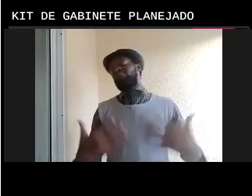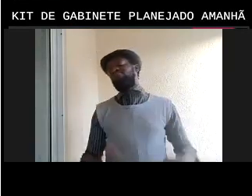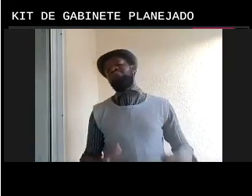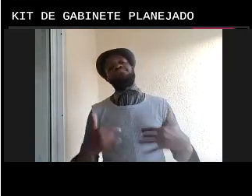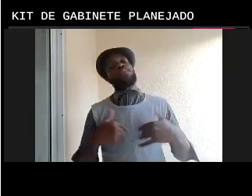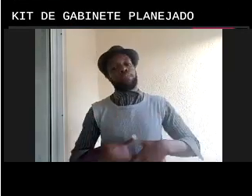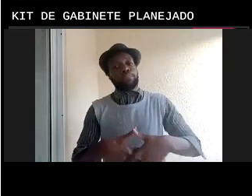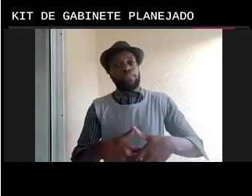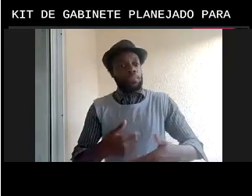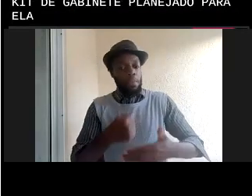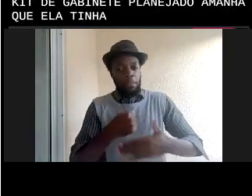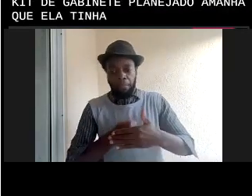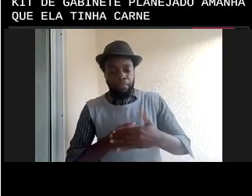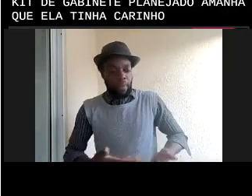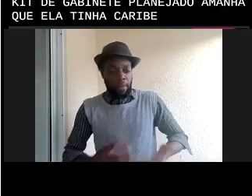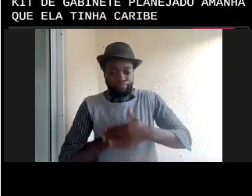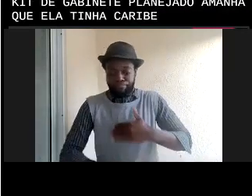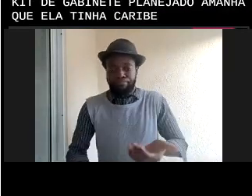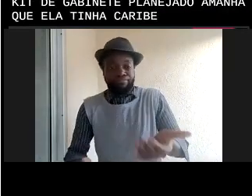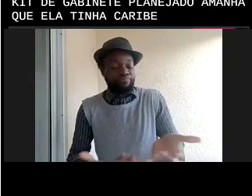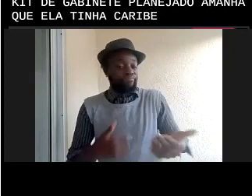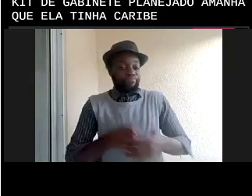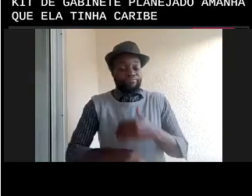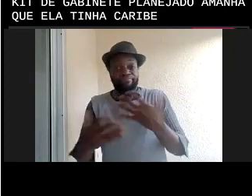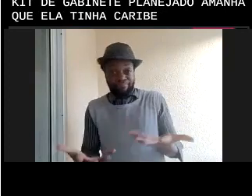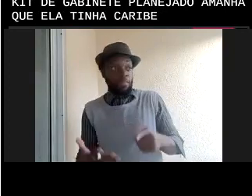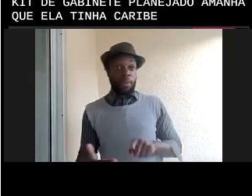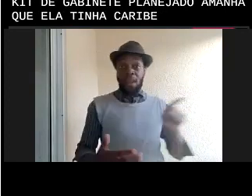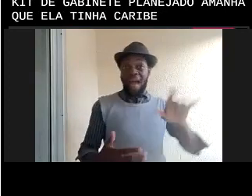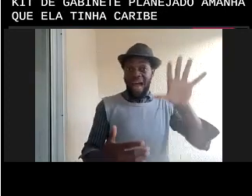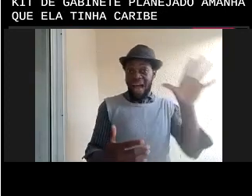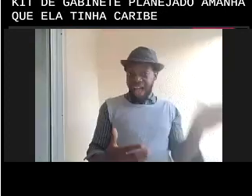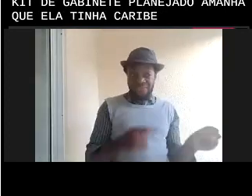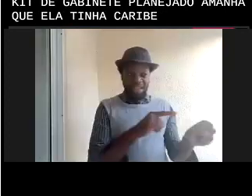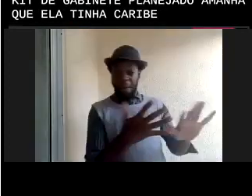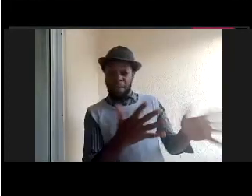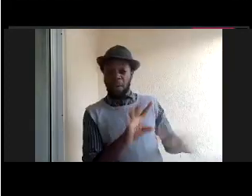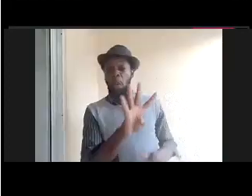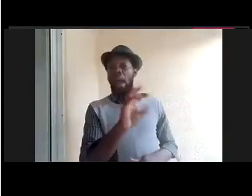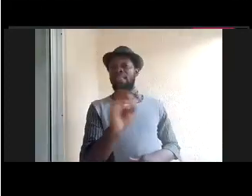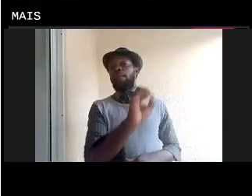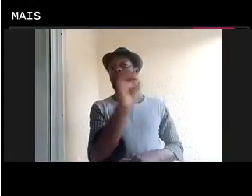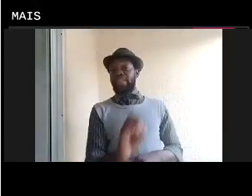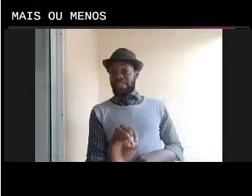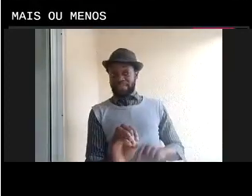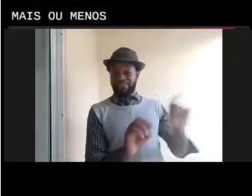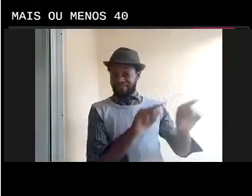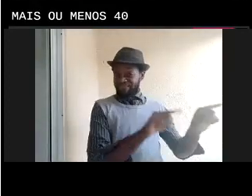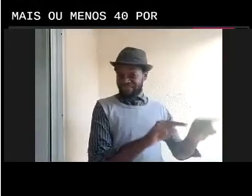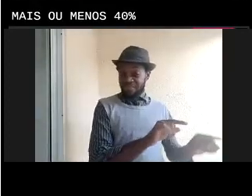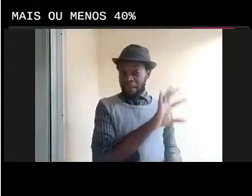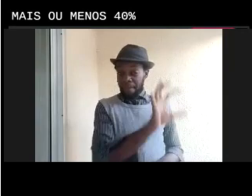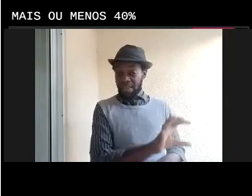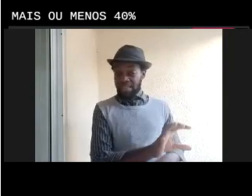un tercio de los países de África, la proporción es al menos del 40%. Los niveles fueron